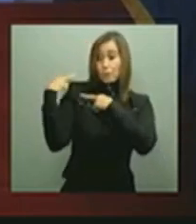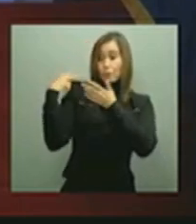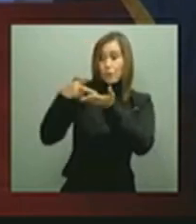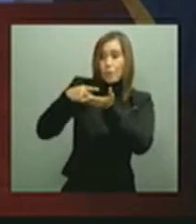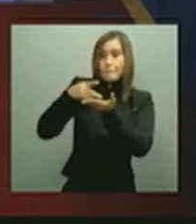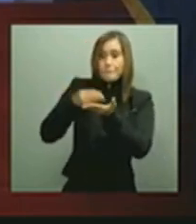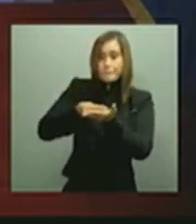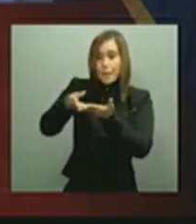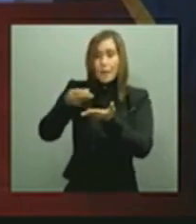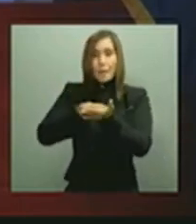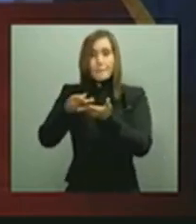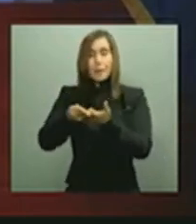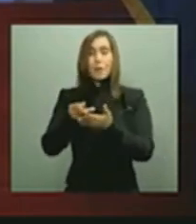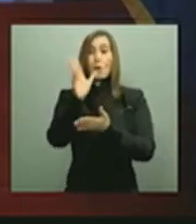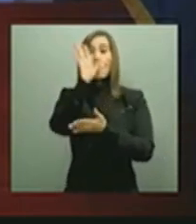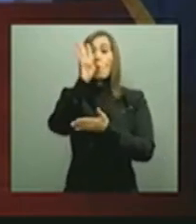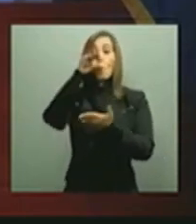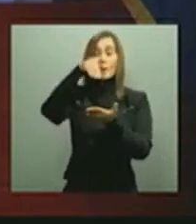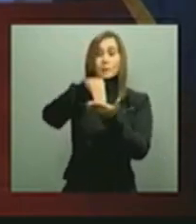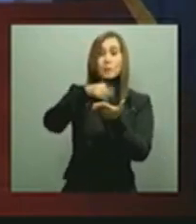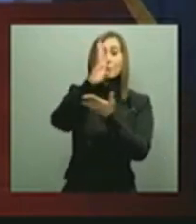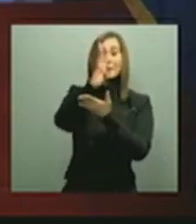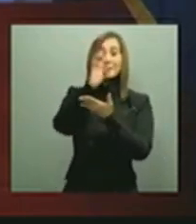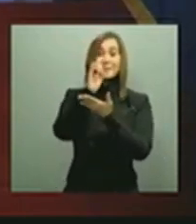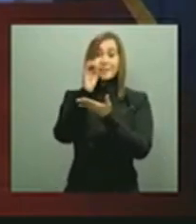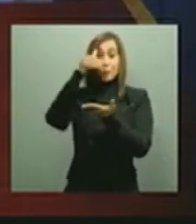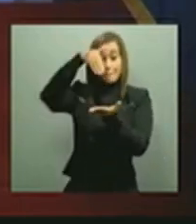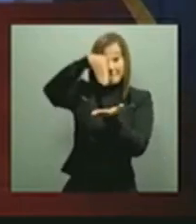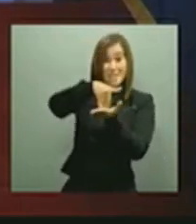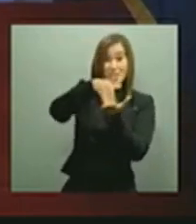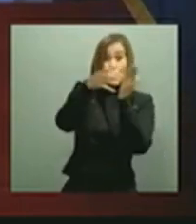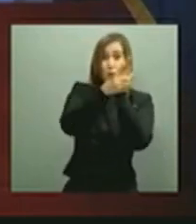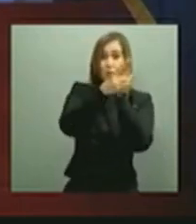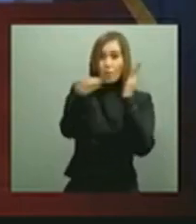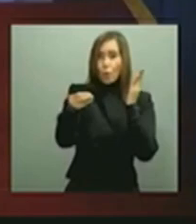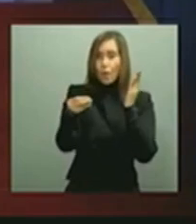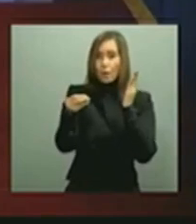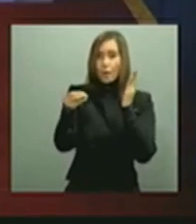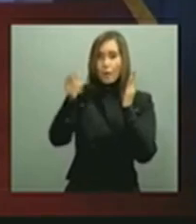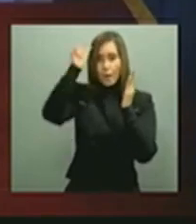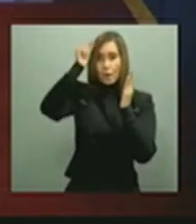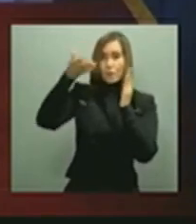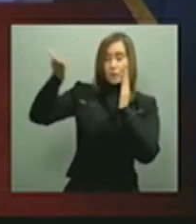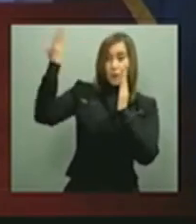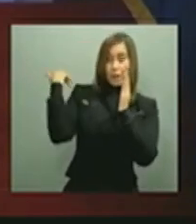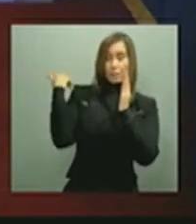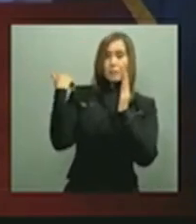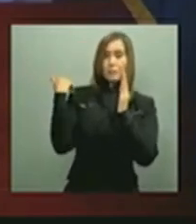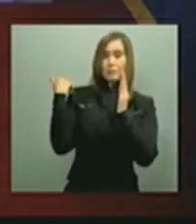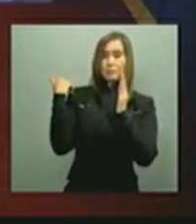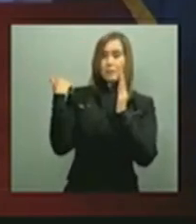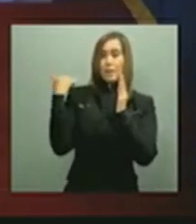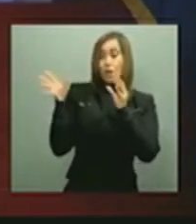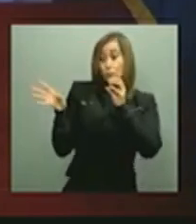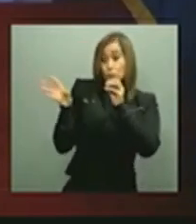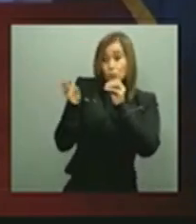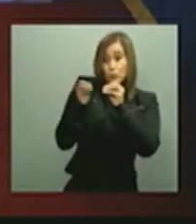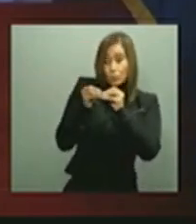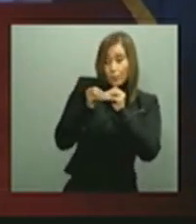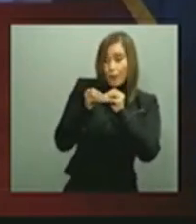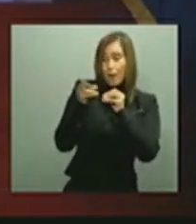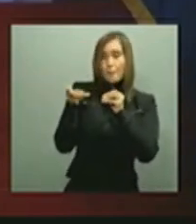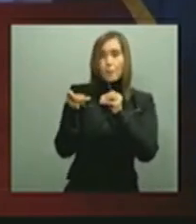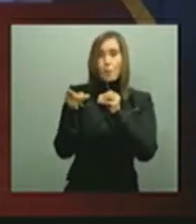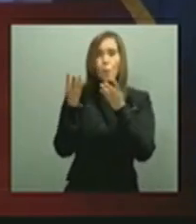4.767 millones de dólares. Y si a esto sumamos los intereses de dichos préstamos, el